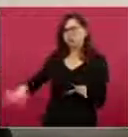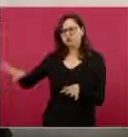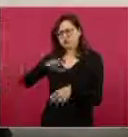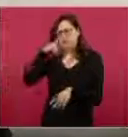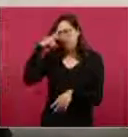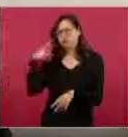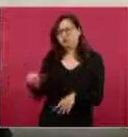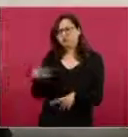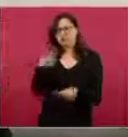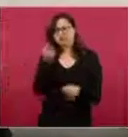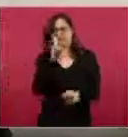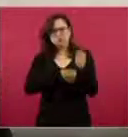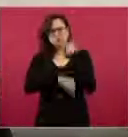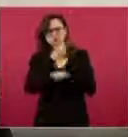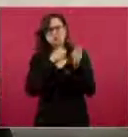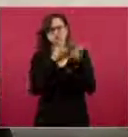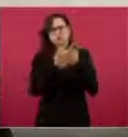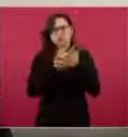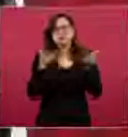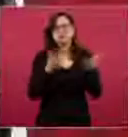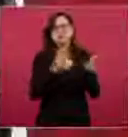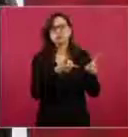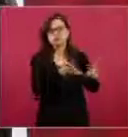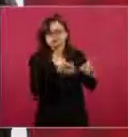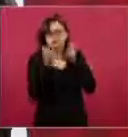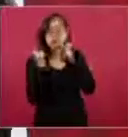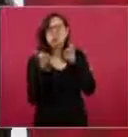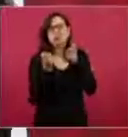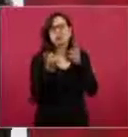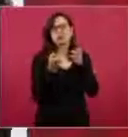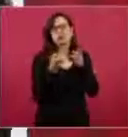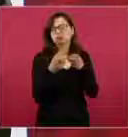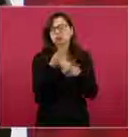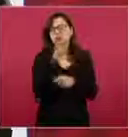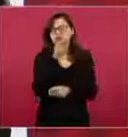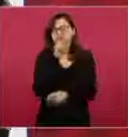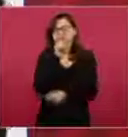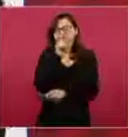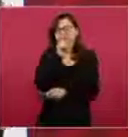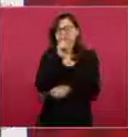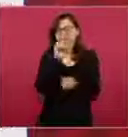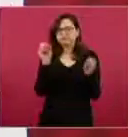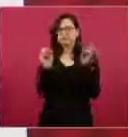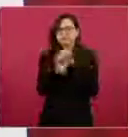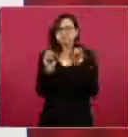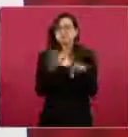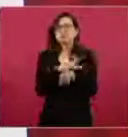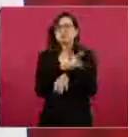tenían en circunstancias difíciles para lo básico.